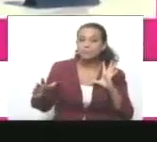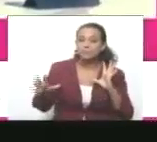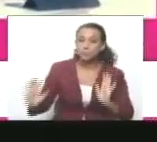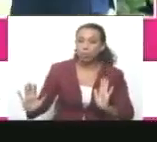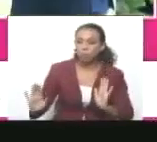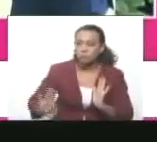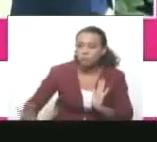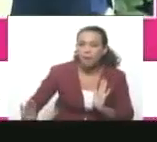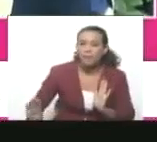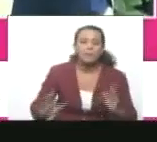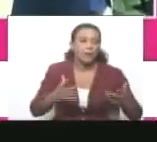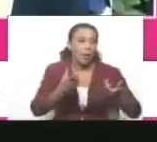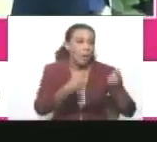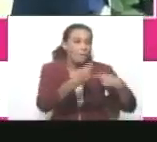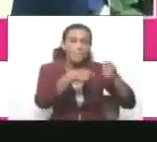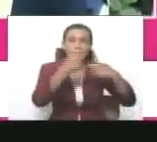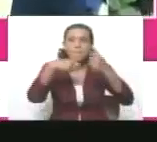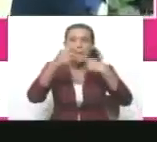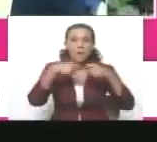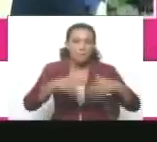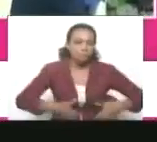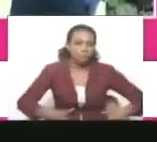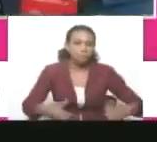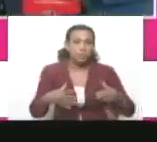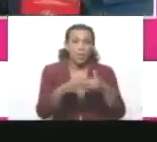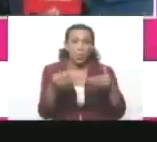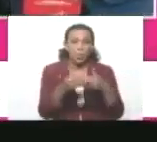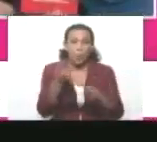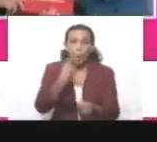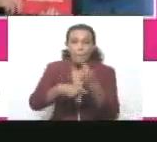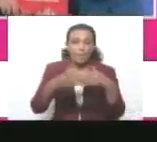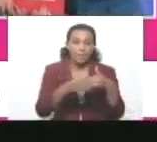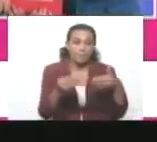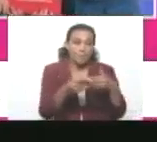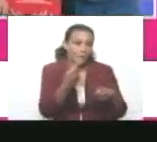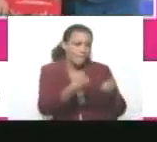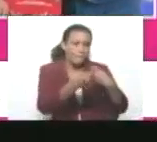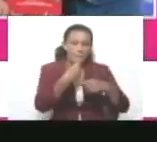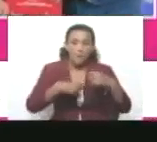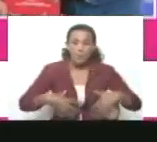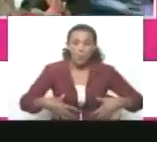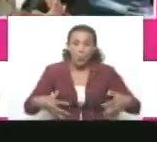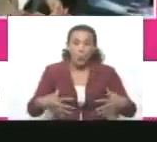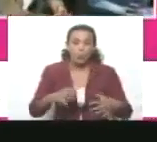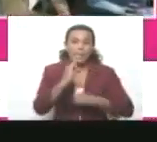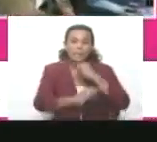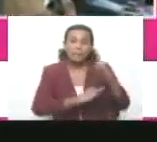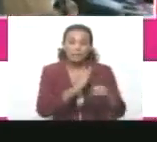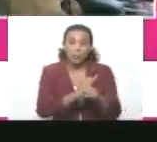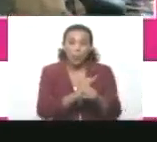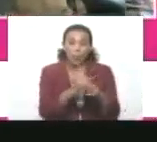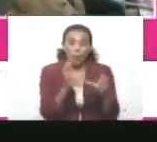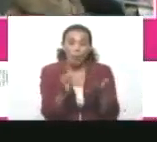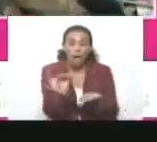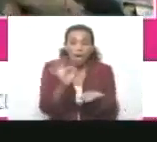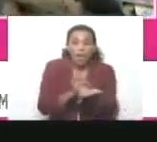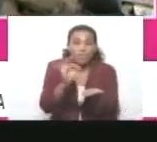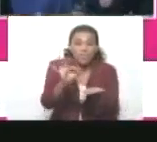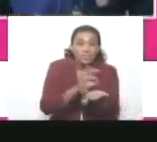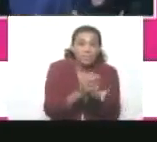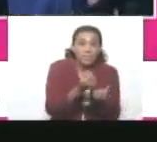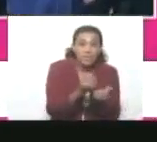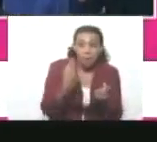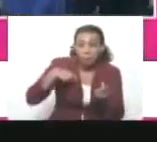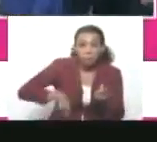generando nuevas fuentes de riqueza en divisas convertibles, riqueza internacional, monetaria.